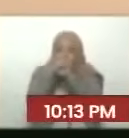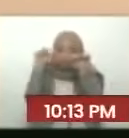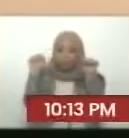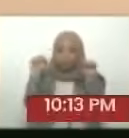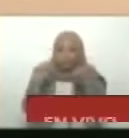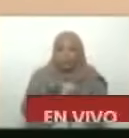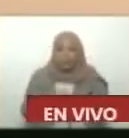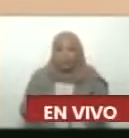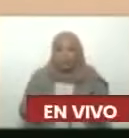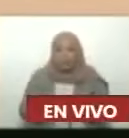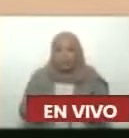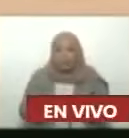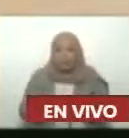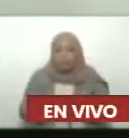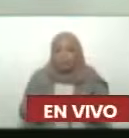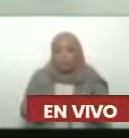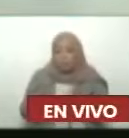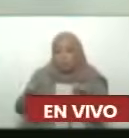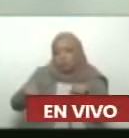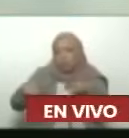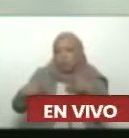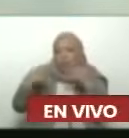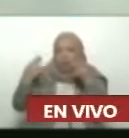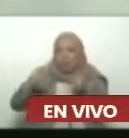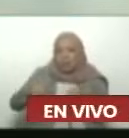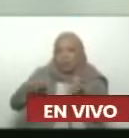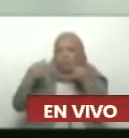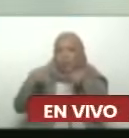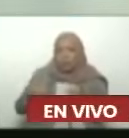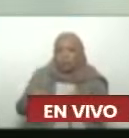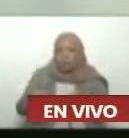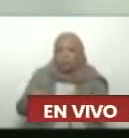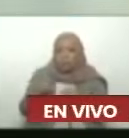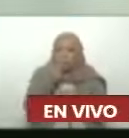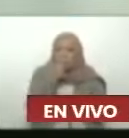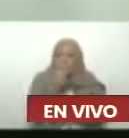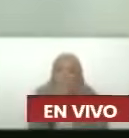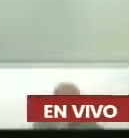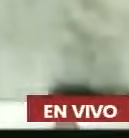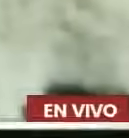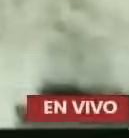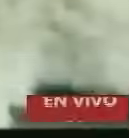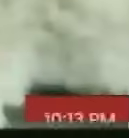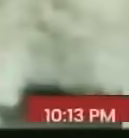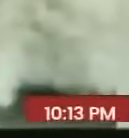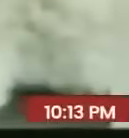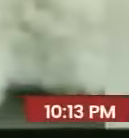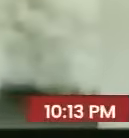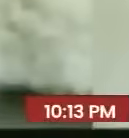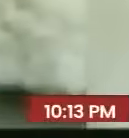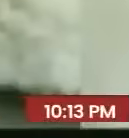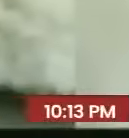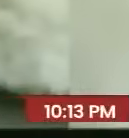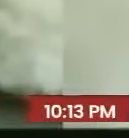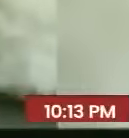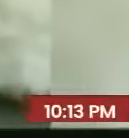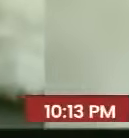pues. Exactamente. ¿Ah? Fue un regalo de la naturaleza. Mira qué belleza, Dios mío,